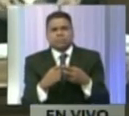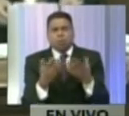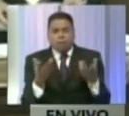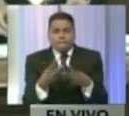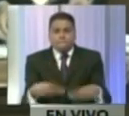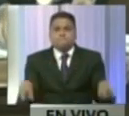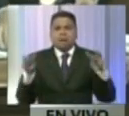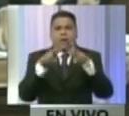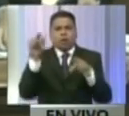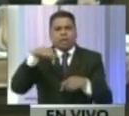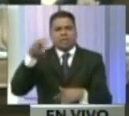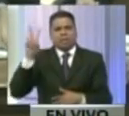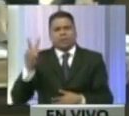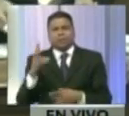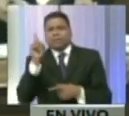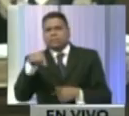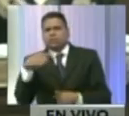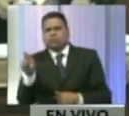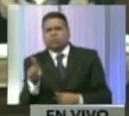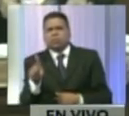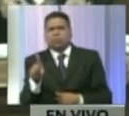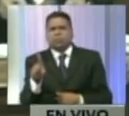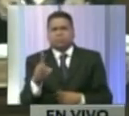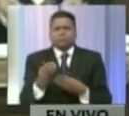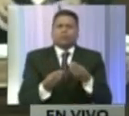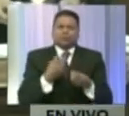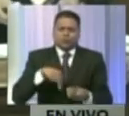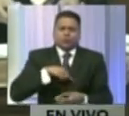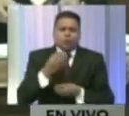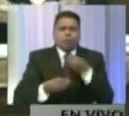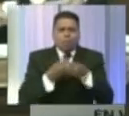República. ¿Sí o no? Eso vamos a hacer.